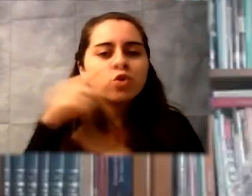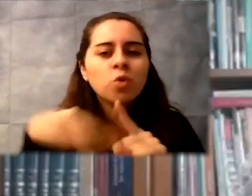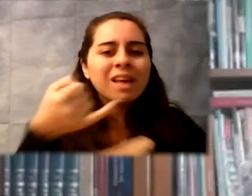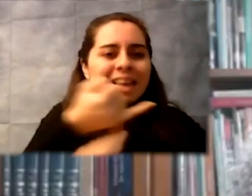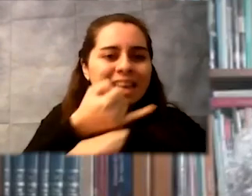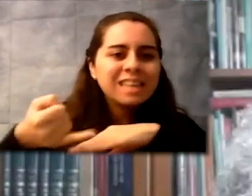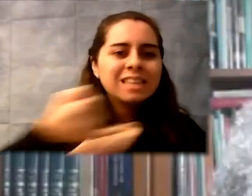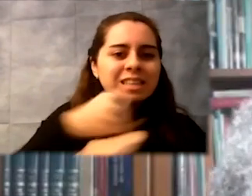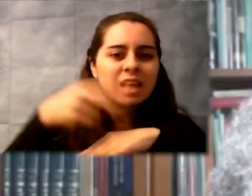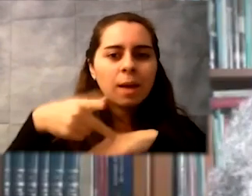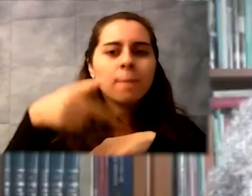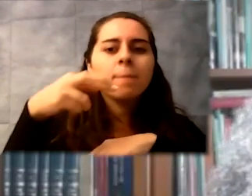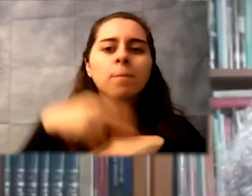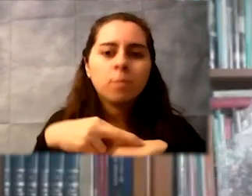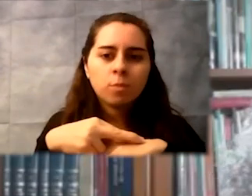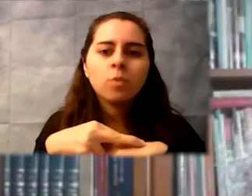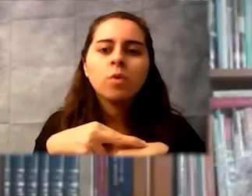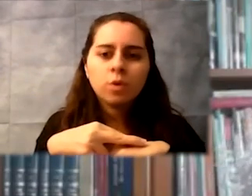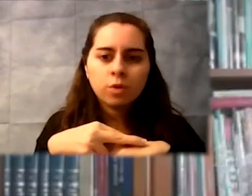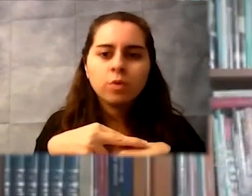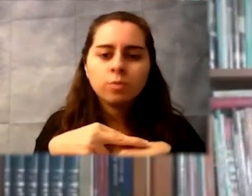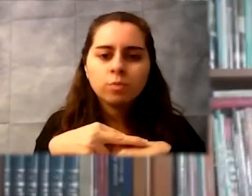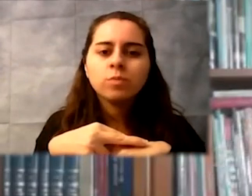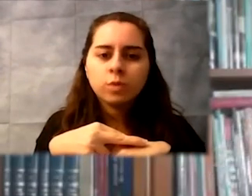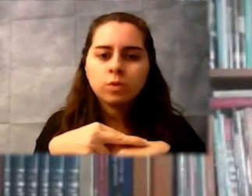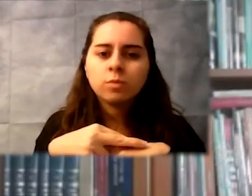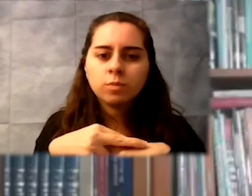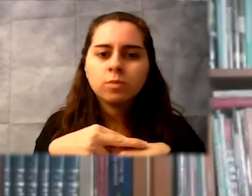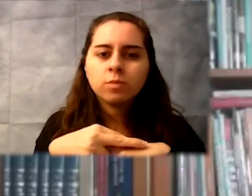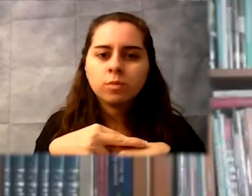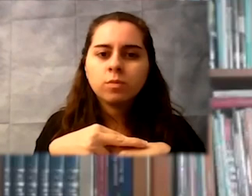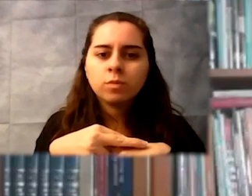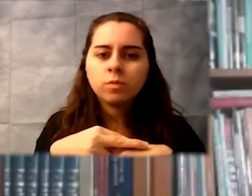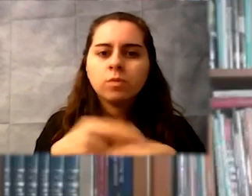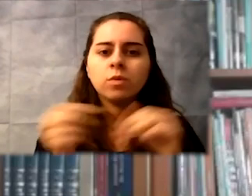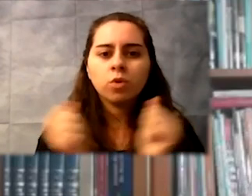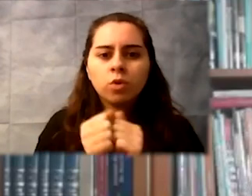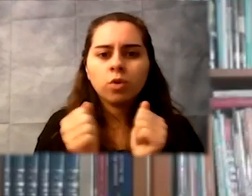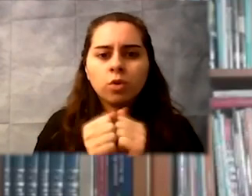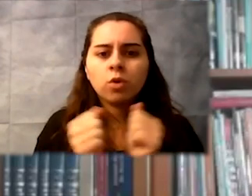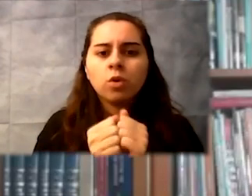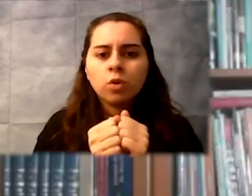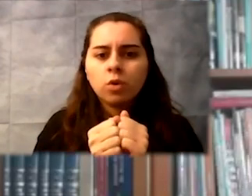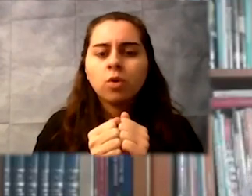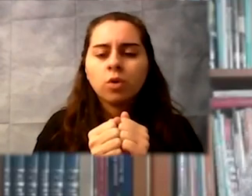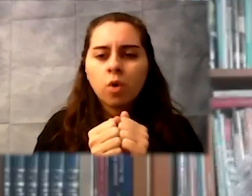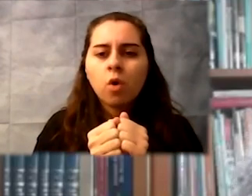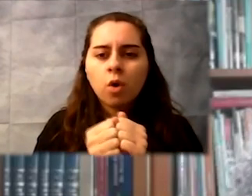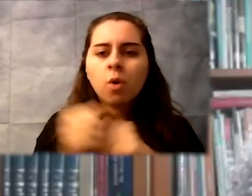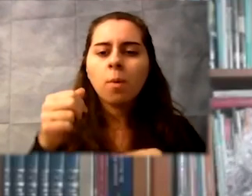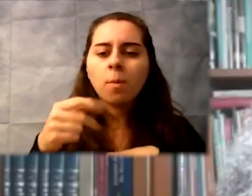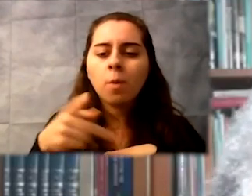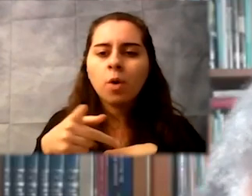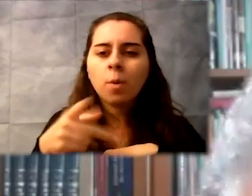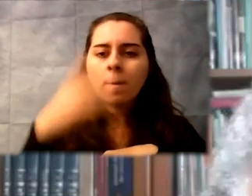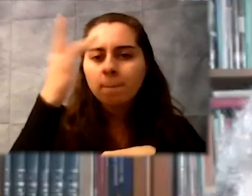más fluidamente, en caso de la parte de la nación, en las islas de Puerto Rico, la parte de la nación de las islas de Puerto Rico se resistía